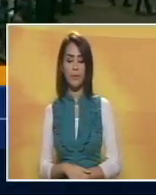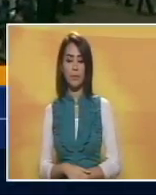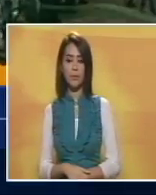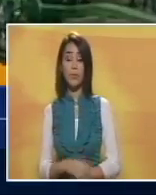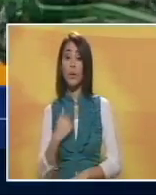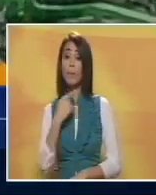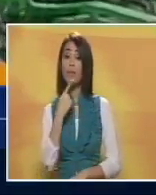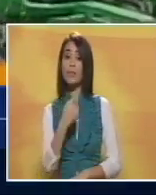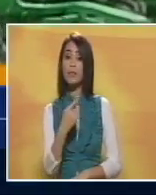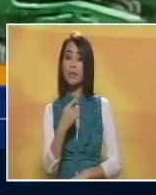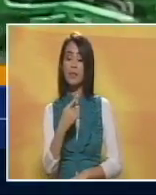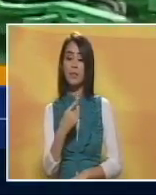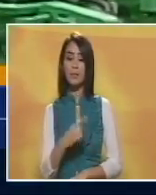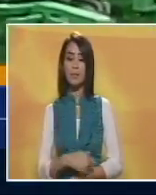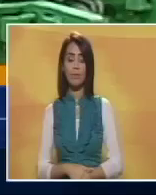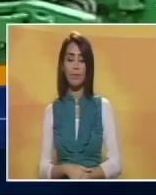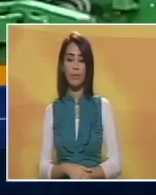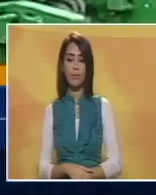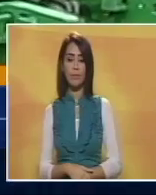Como dice el dicho,